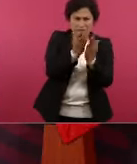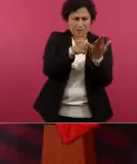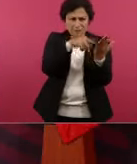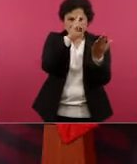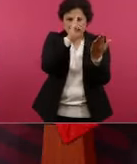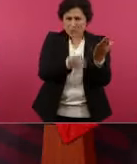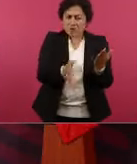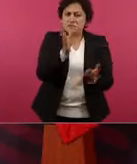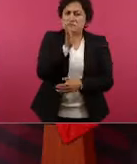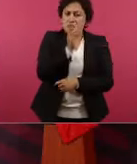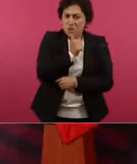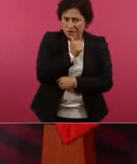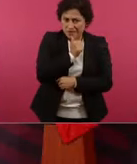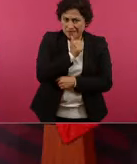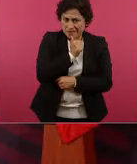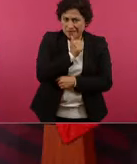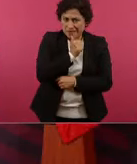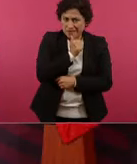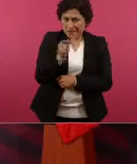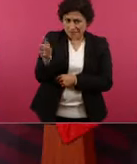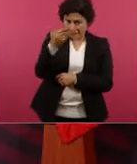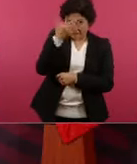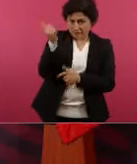mucho menos destruir?